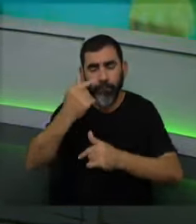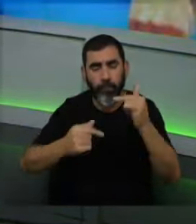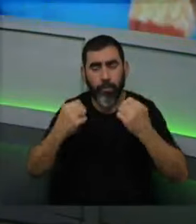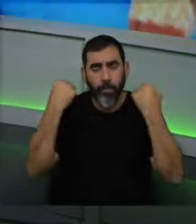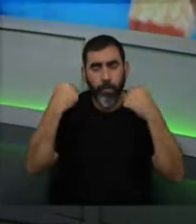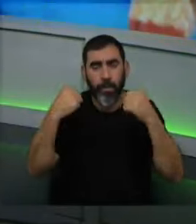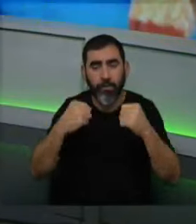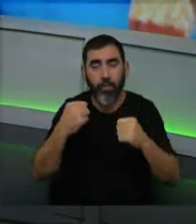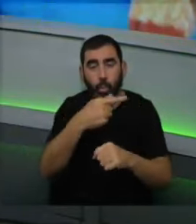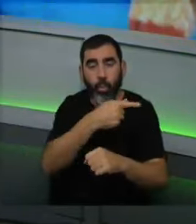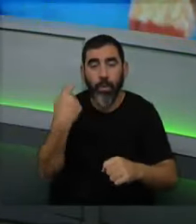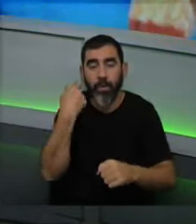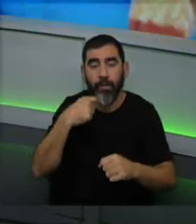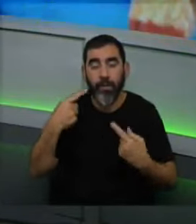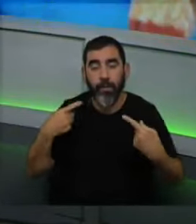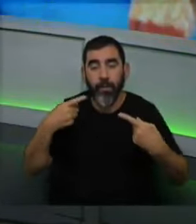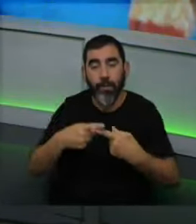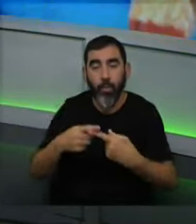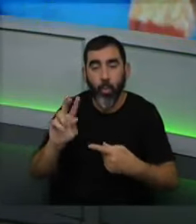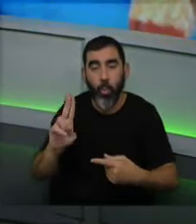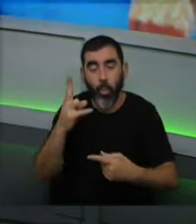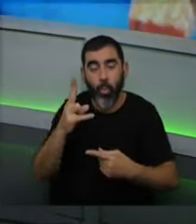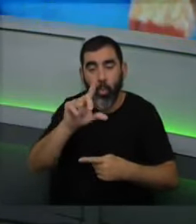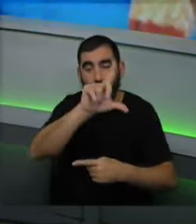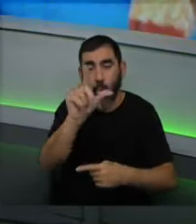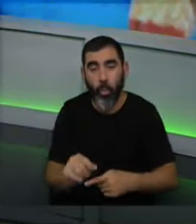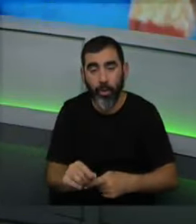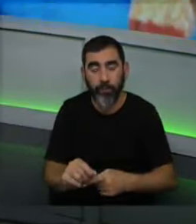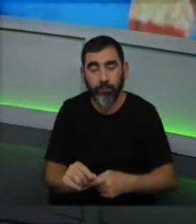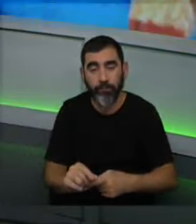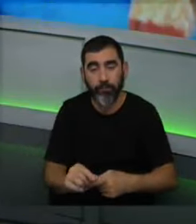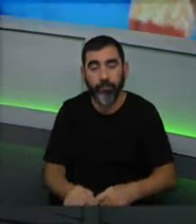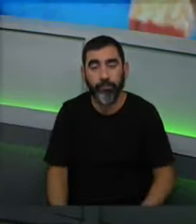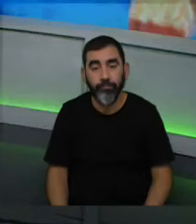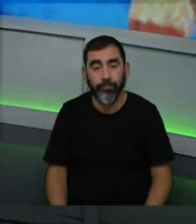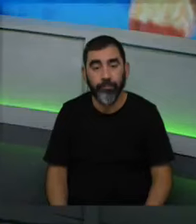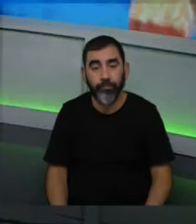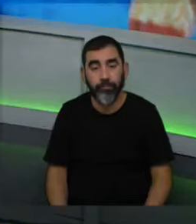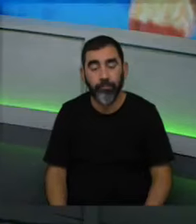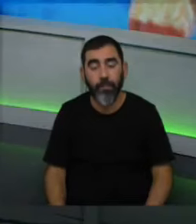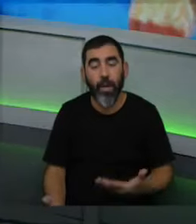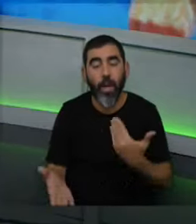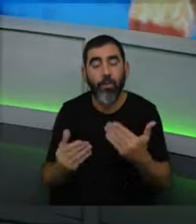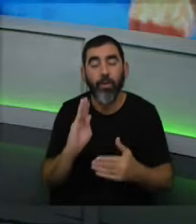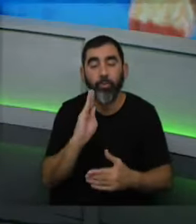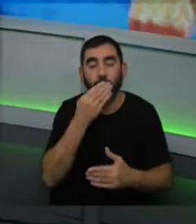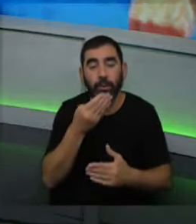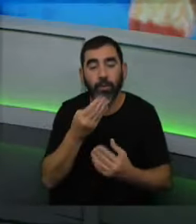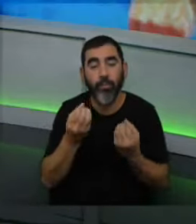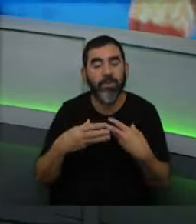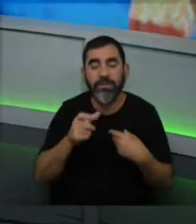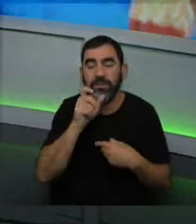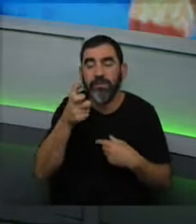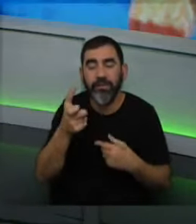deporte una semana Estamos del debut de la Copa América y habló Luis Suárez a propósito de lo que significa